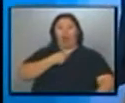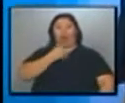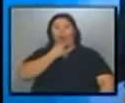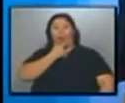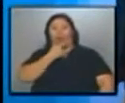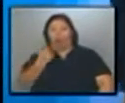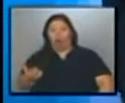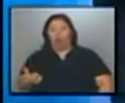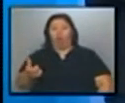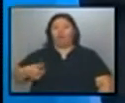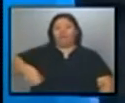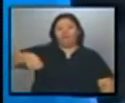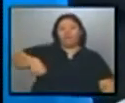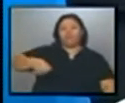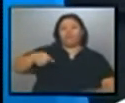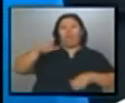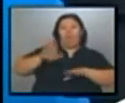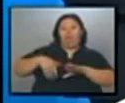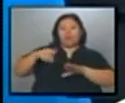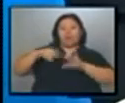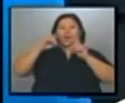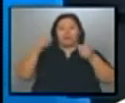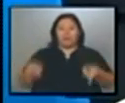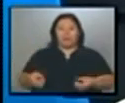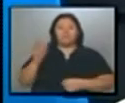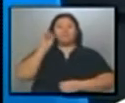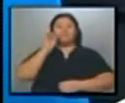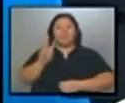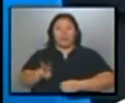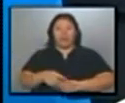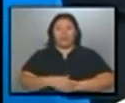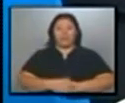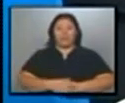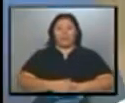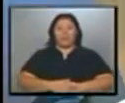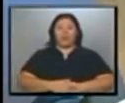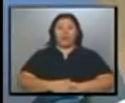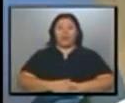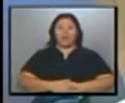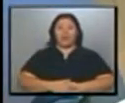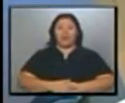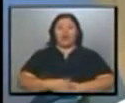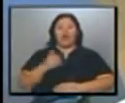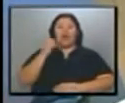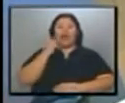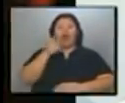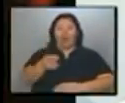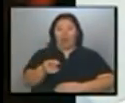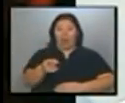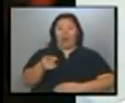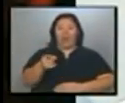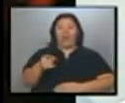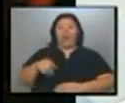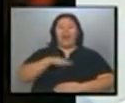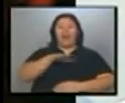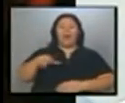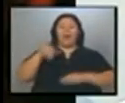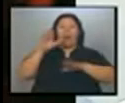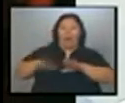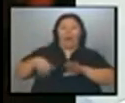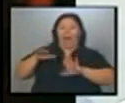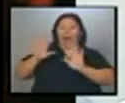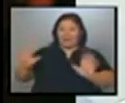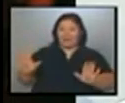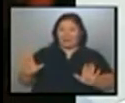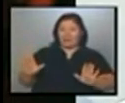uno. ¿Eh? Ahí está, y ahí mire, está Alejo Rivera andando en Copacabana en skate con los abdominales al aire.